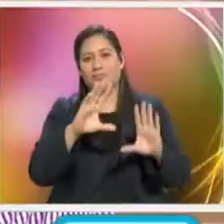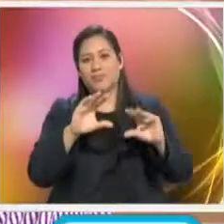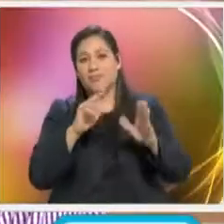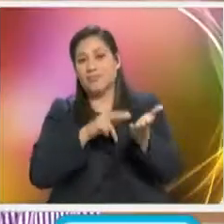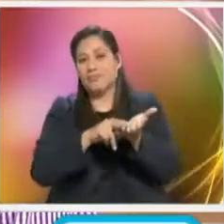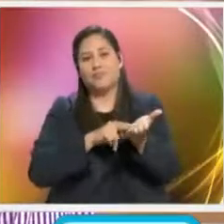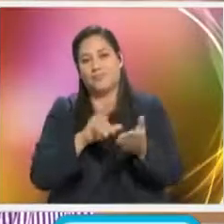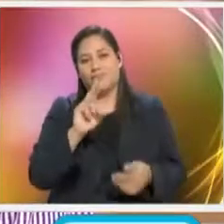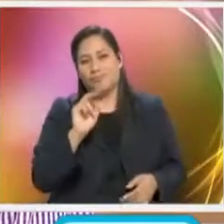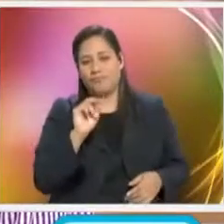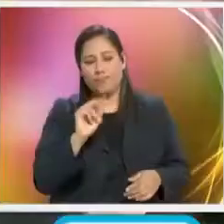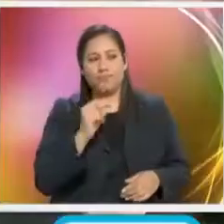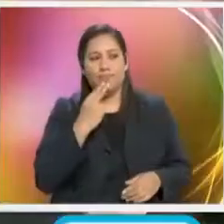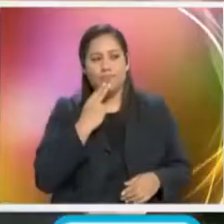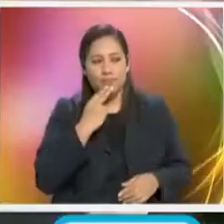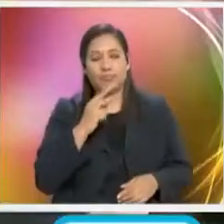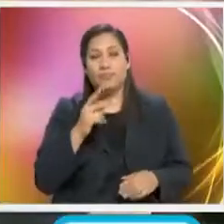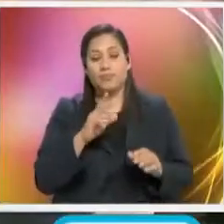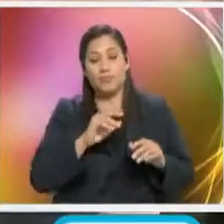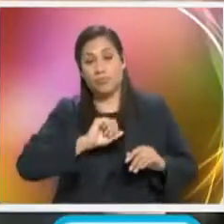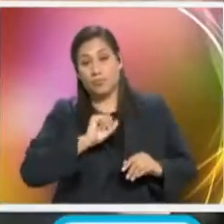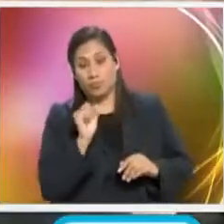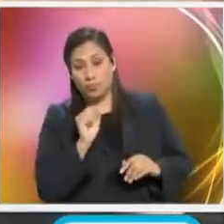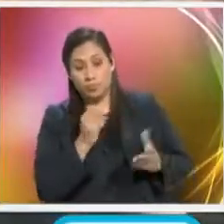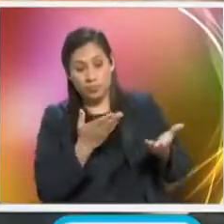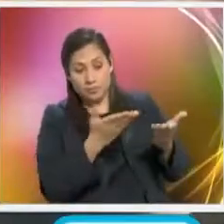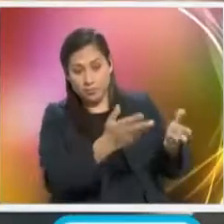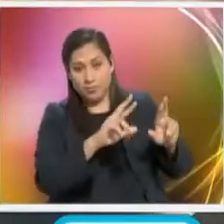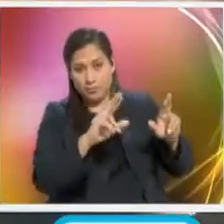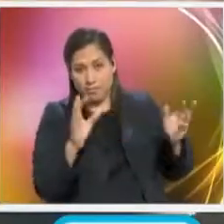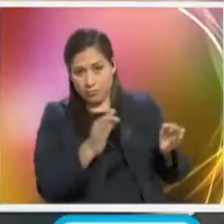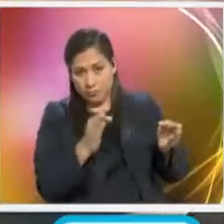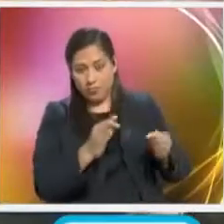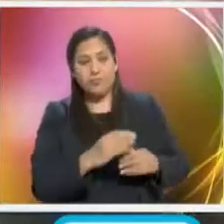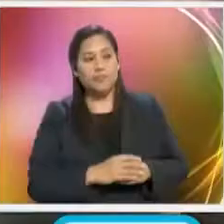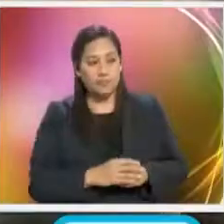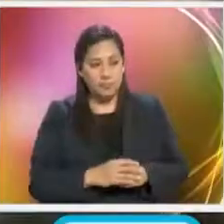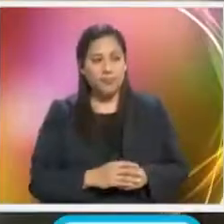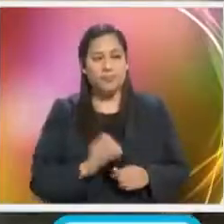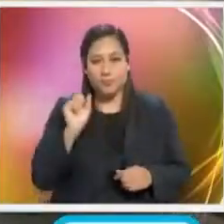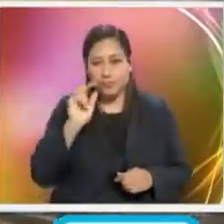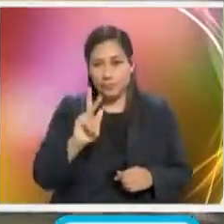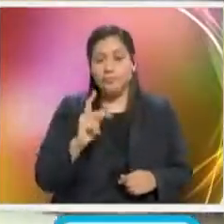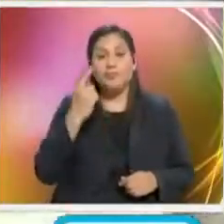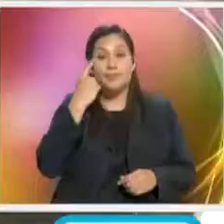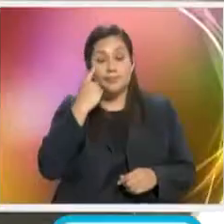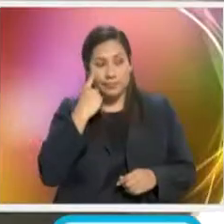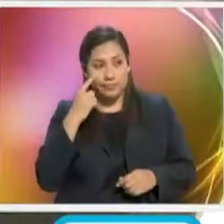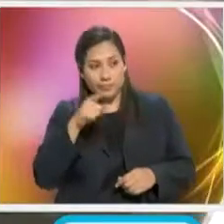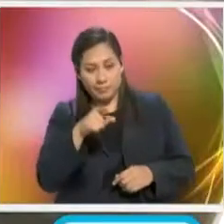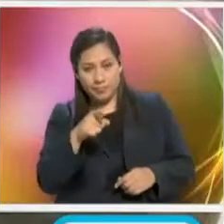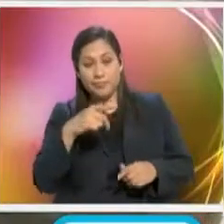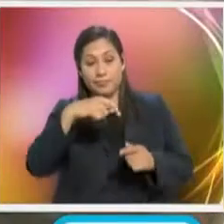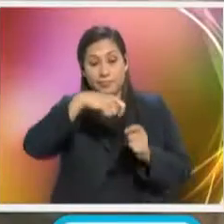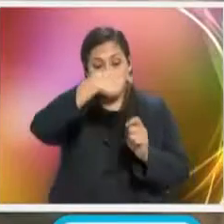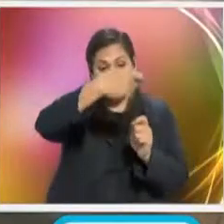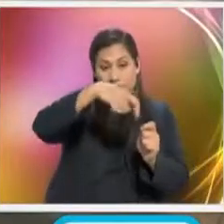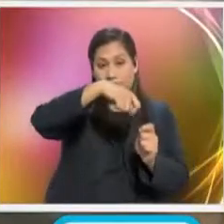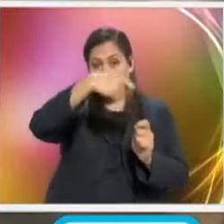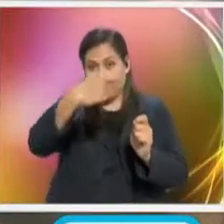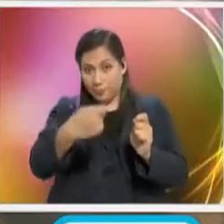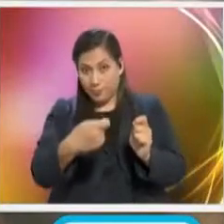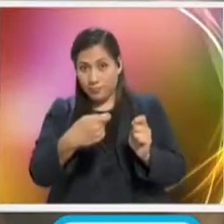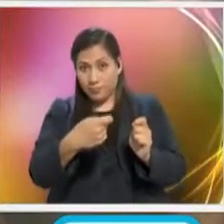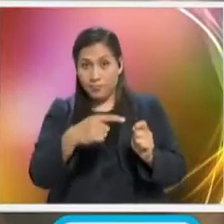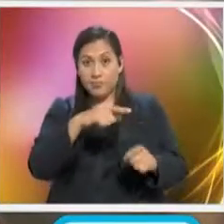lo pueden utilizar. Muy bien. Y póngalo en el refri. Manténganlo en el refri antes de meterlo. De hacerlo, ok. De hacerlo, ¿no? Y este Bueno. plátano es el